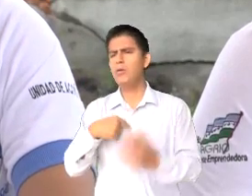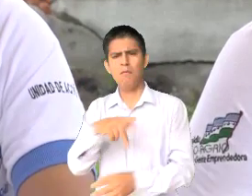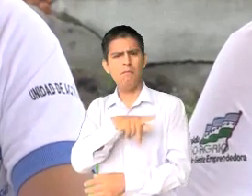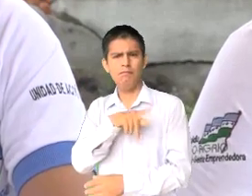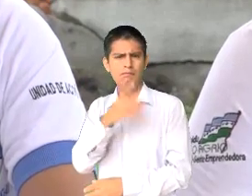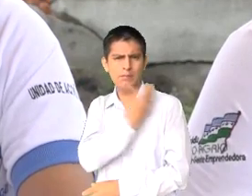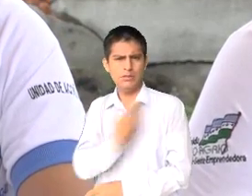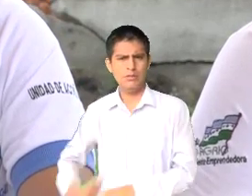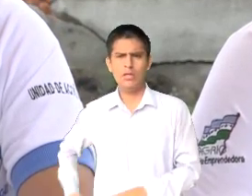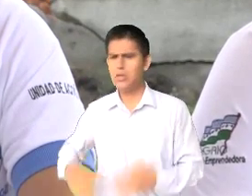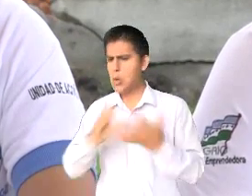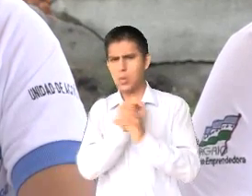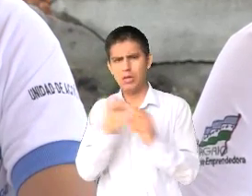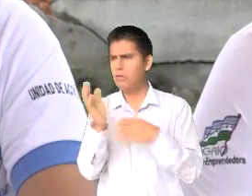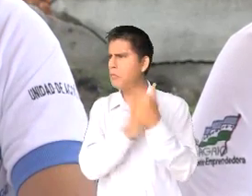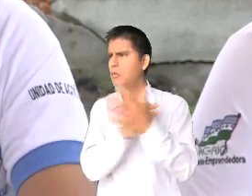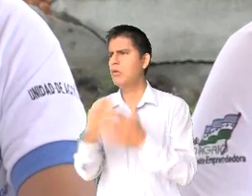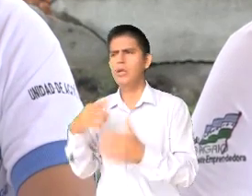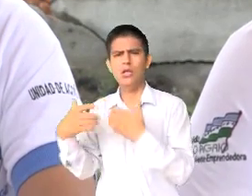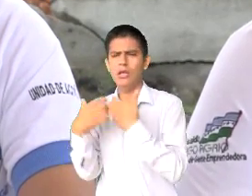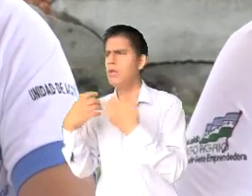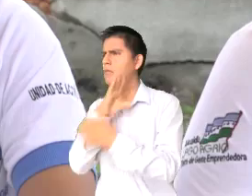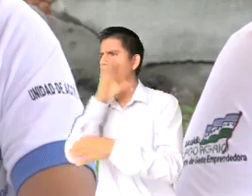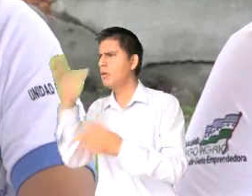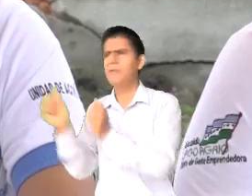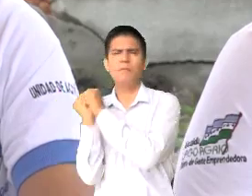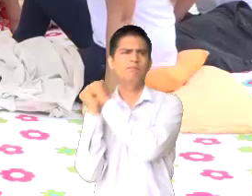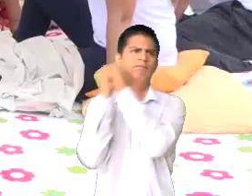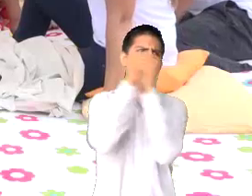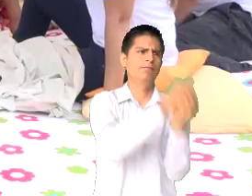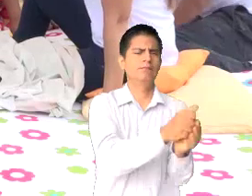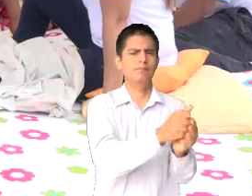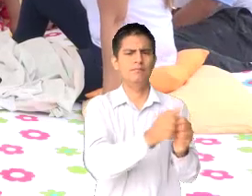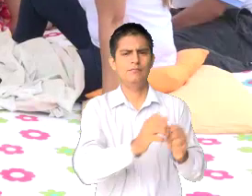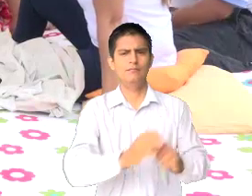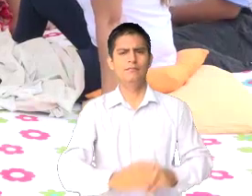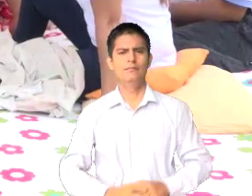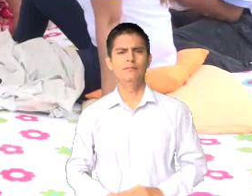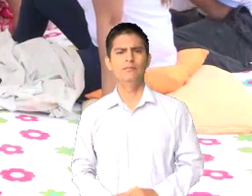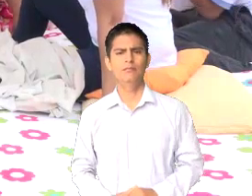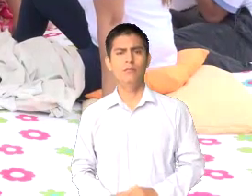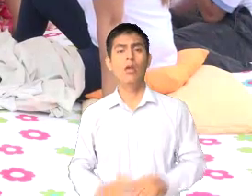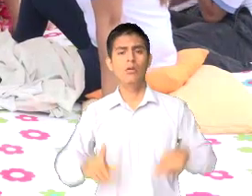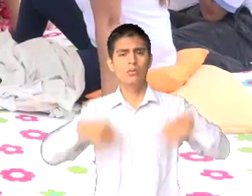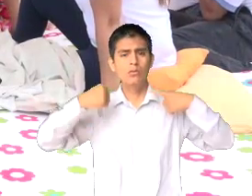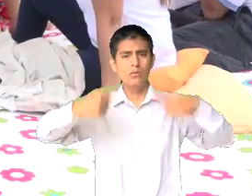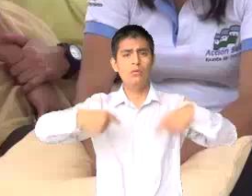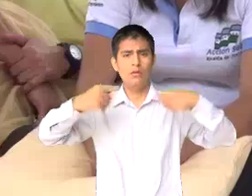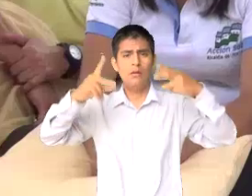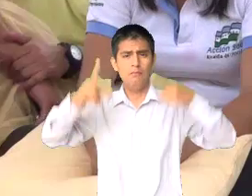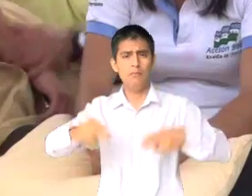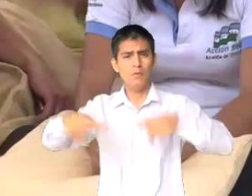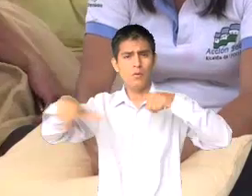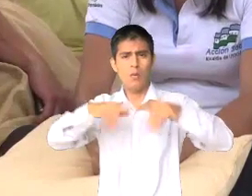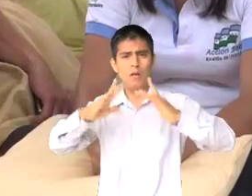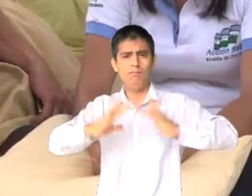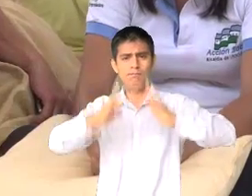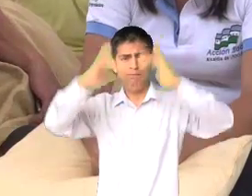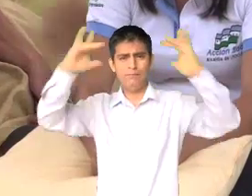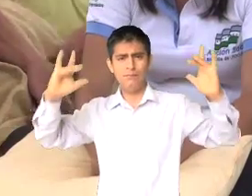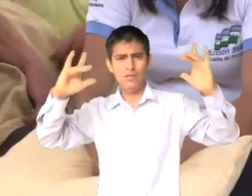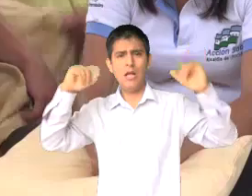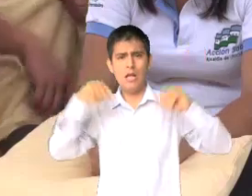yo he tenido mi contingente como voluntaria para lo que venga. Todos los días en el reducido espacio donde quizá era para